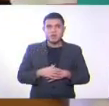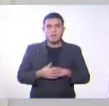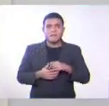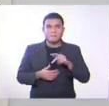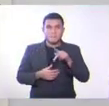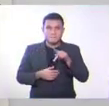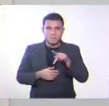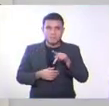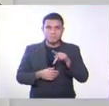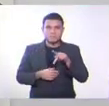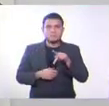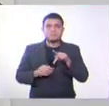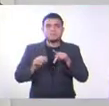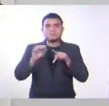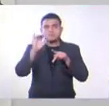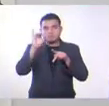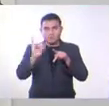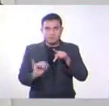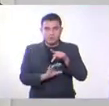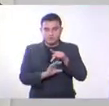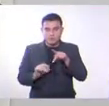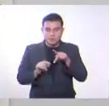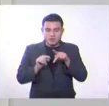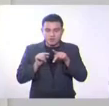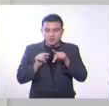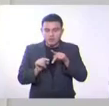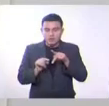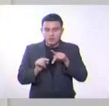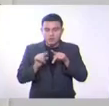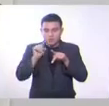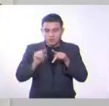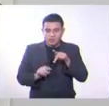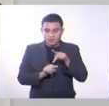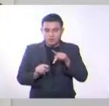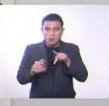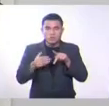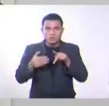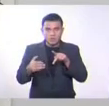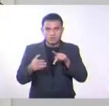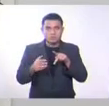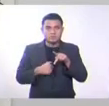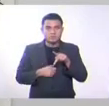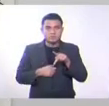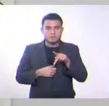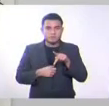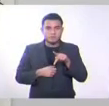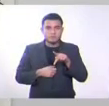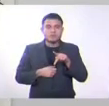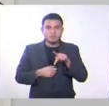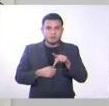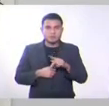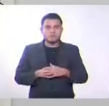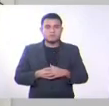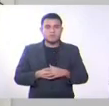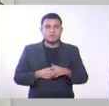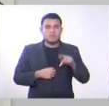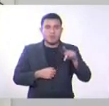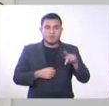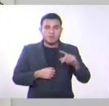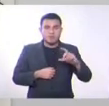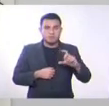el origen del plano cartesiano. Entonces, este es mi caso 1. P va a tener